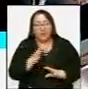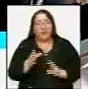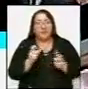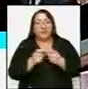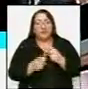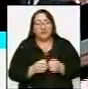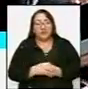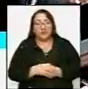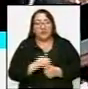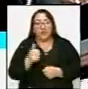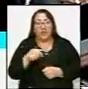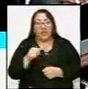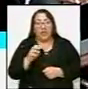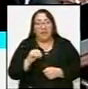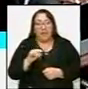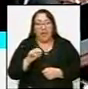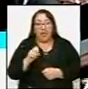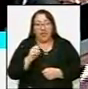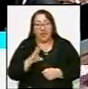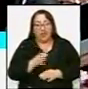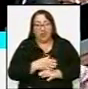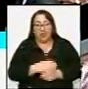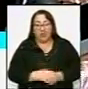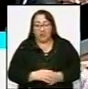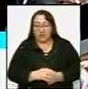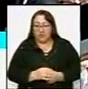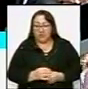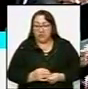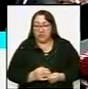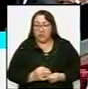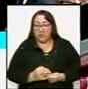congresista Choquehuanca también lo había hecho, que